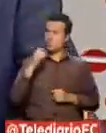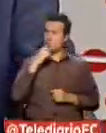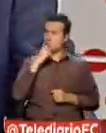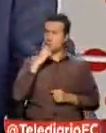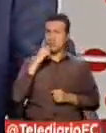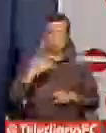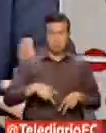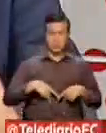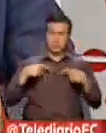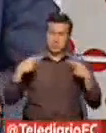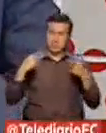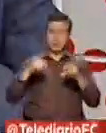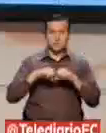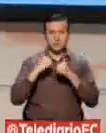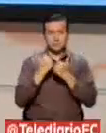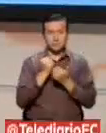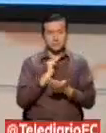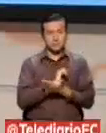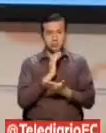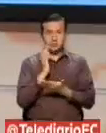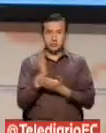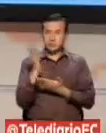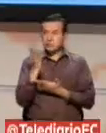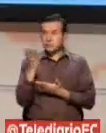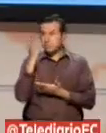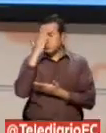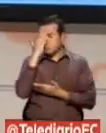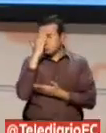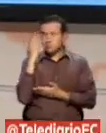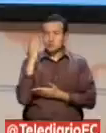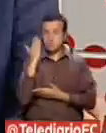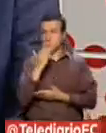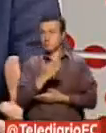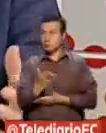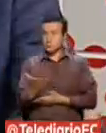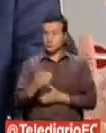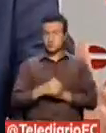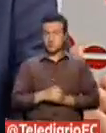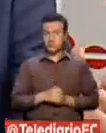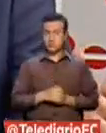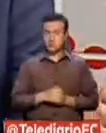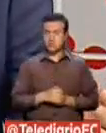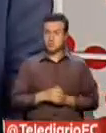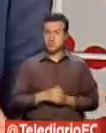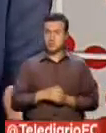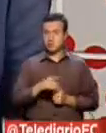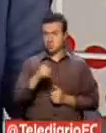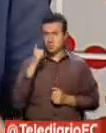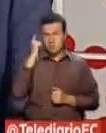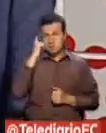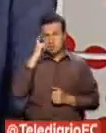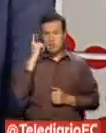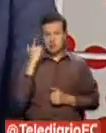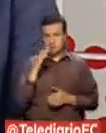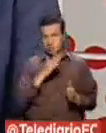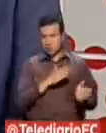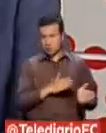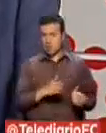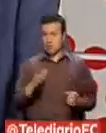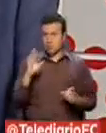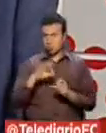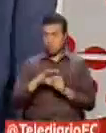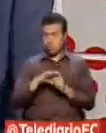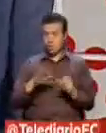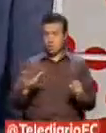vive el día a día de la Asamblea y de la aritmética legislativa. Le quiero preguntar, ¿existen las matemáticas suficientes como